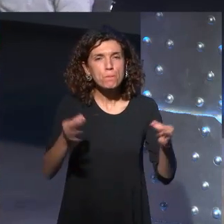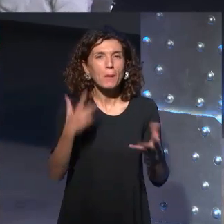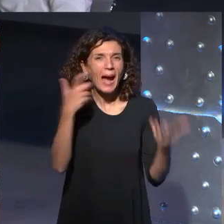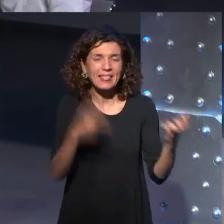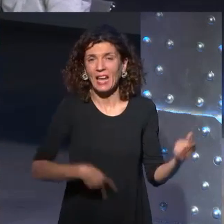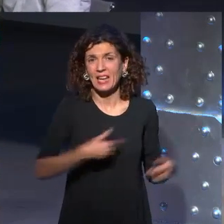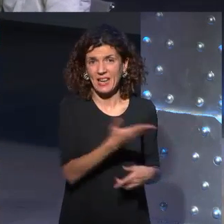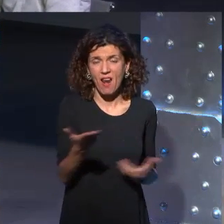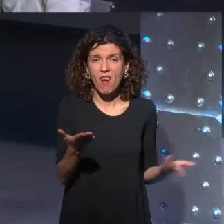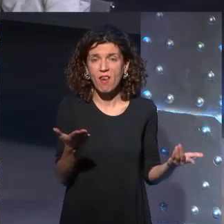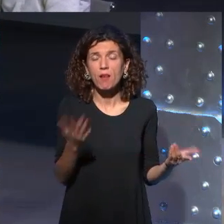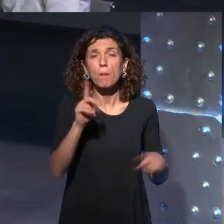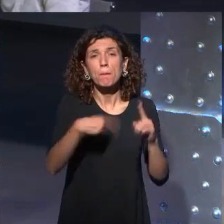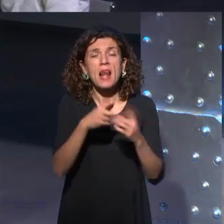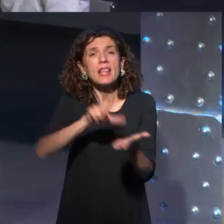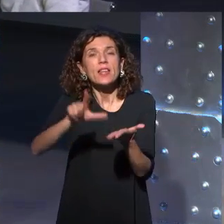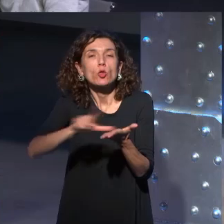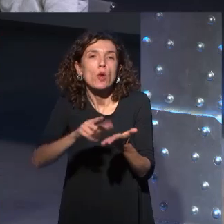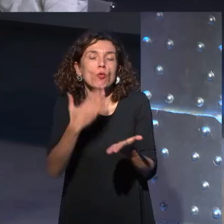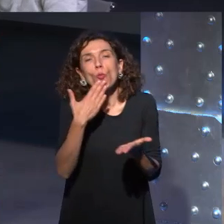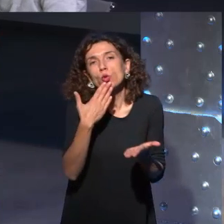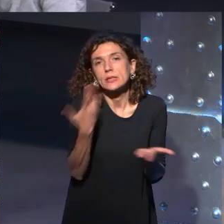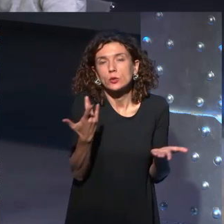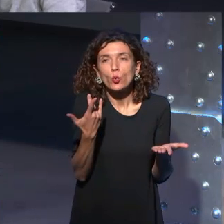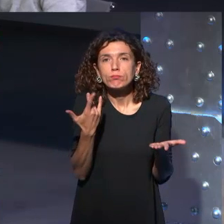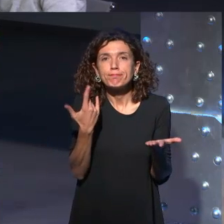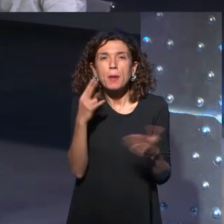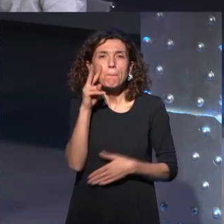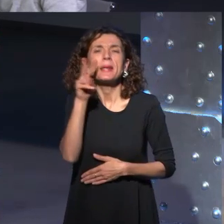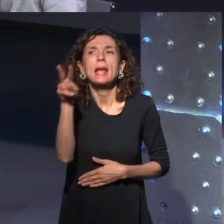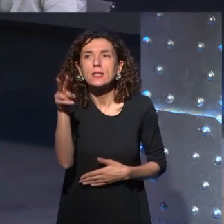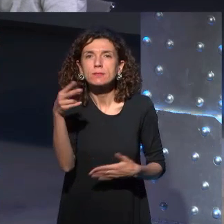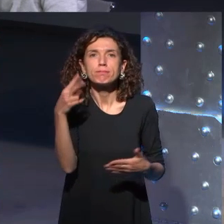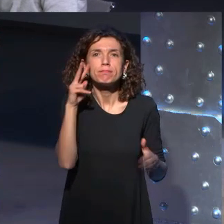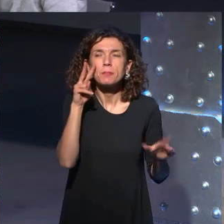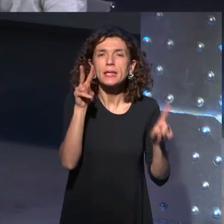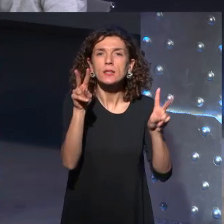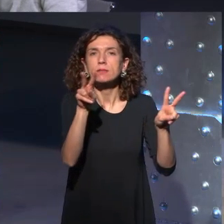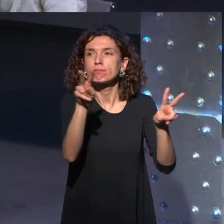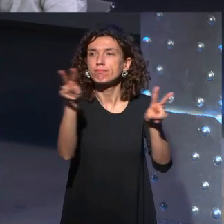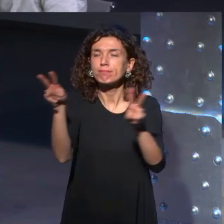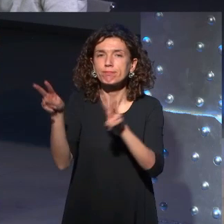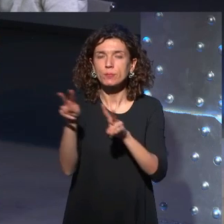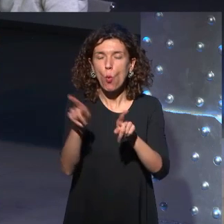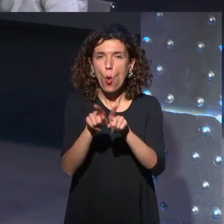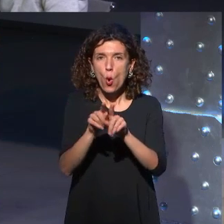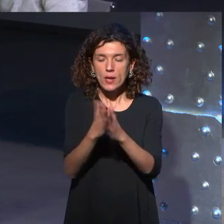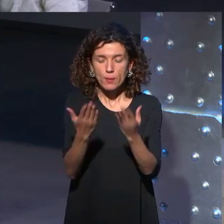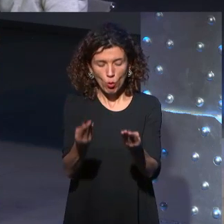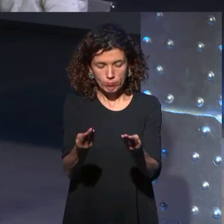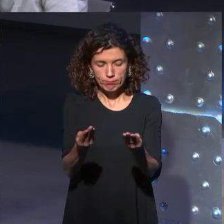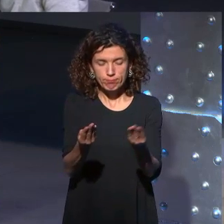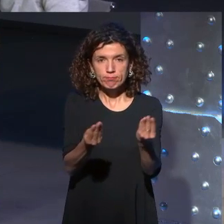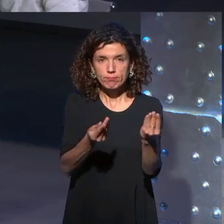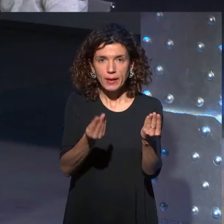general y la literatura es como si tú vieras hacia allá y poco a poco el libro te empuja